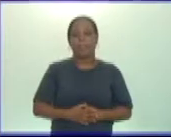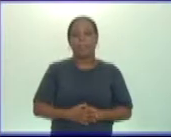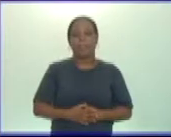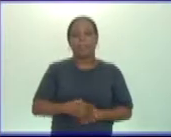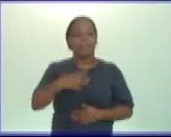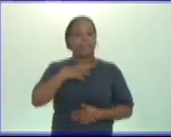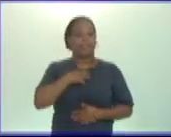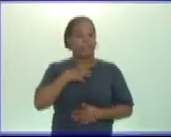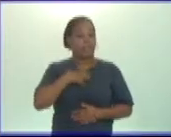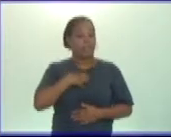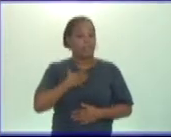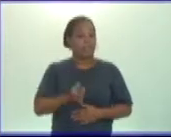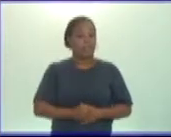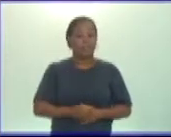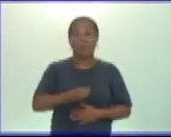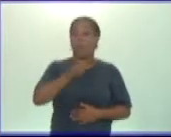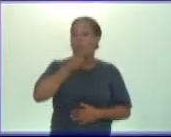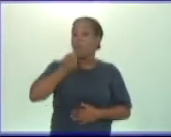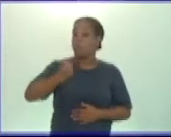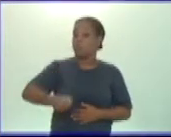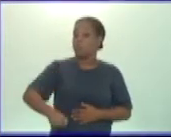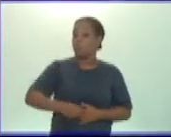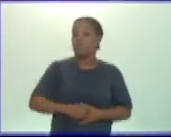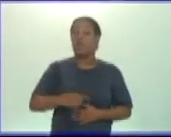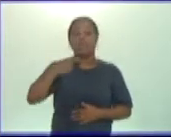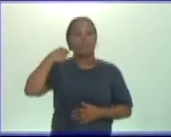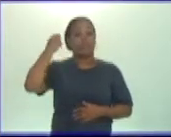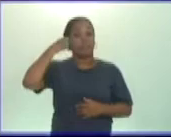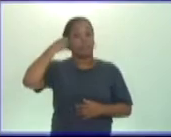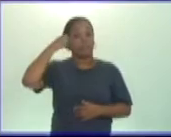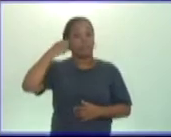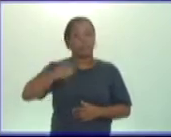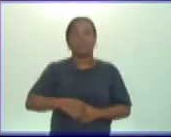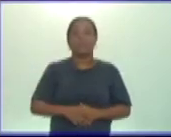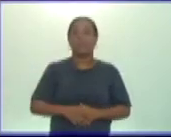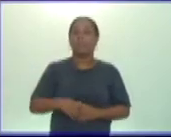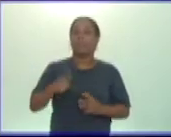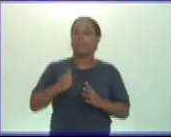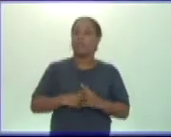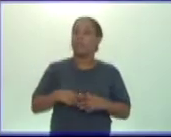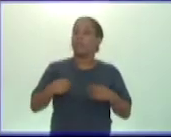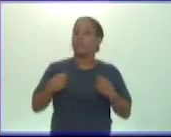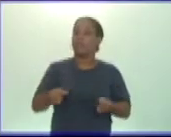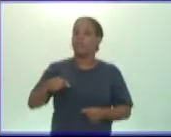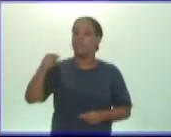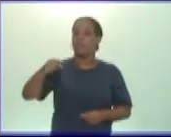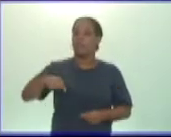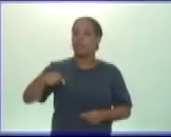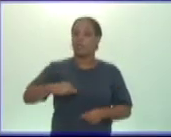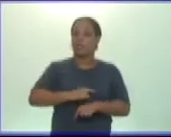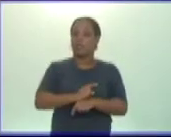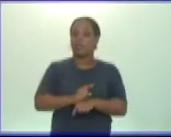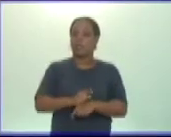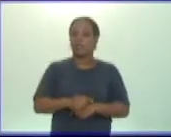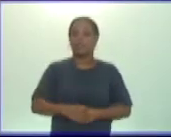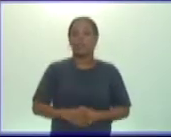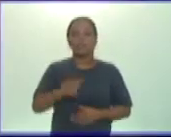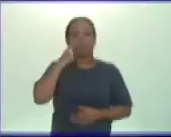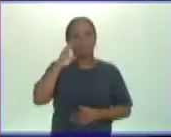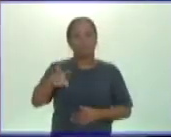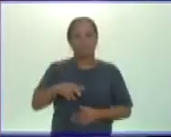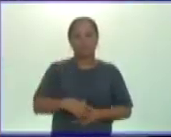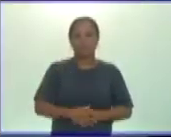Tenemos entonces la oportunidad de disfrutar el video y para ello le damos entonces este minuto para el mismo. Veamos.